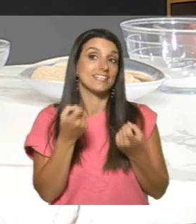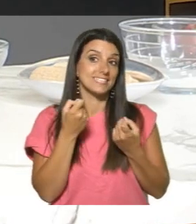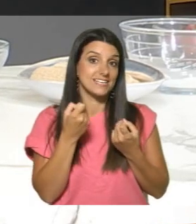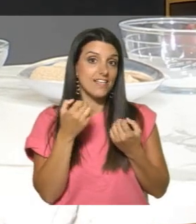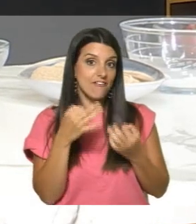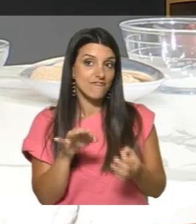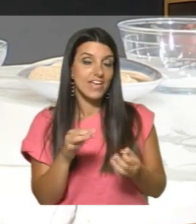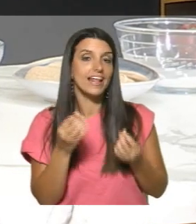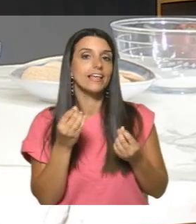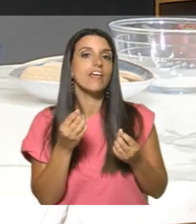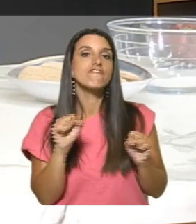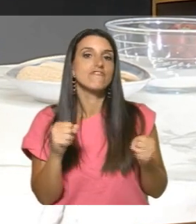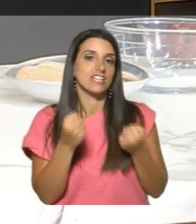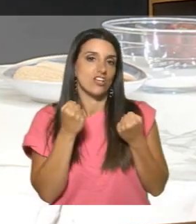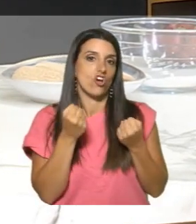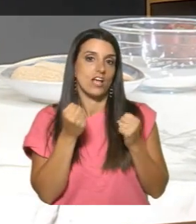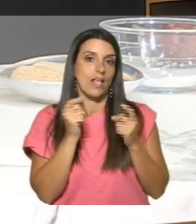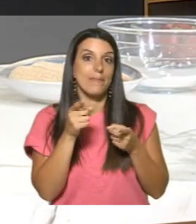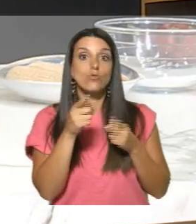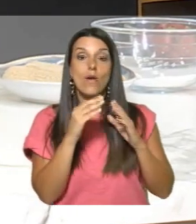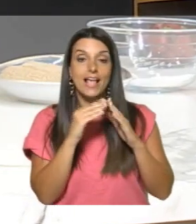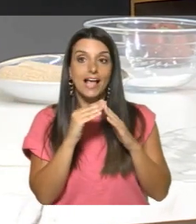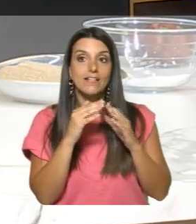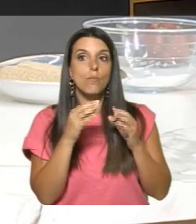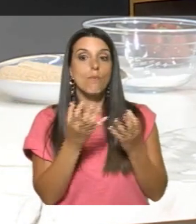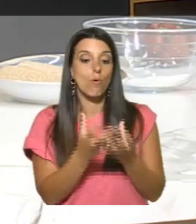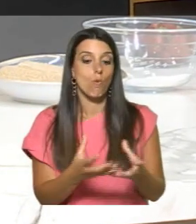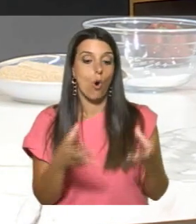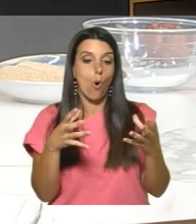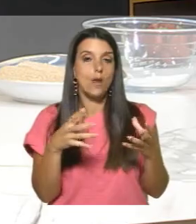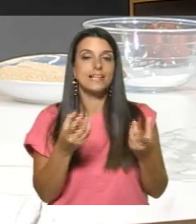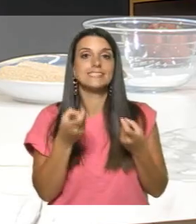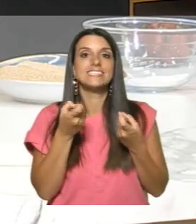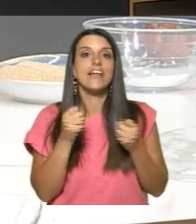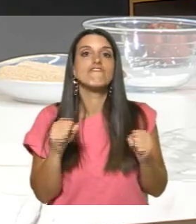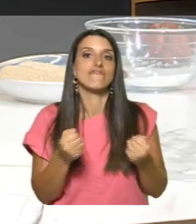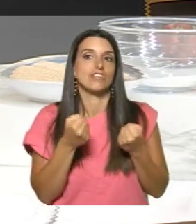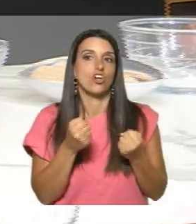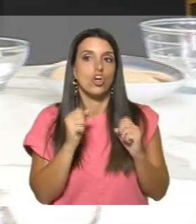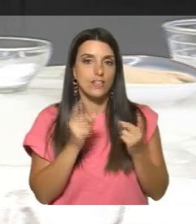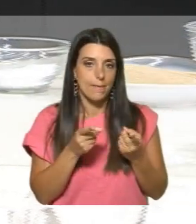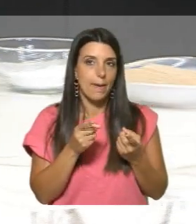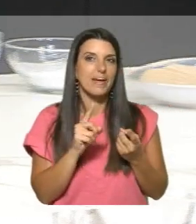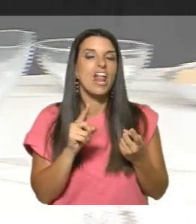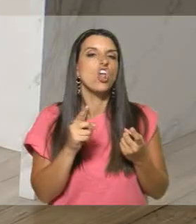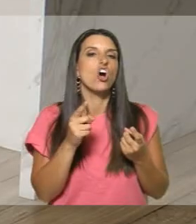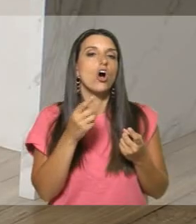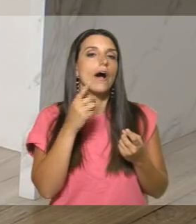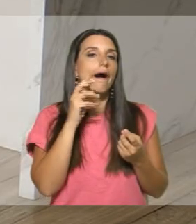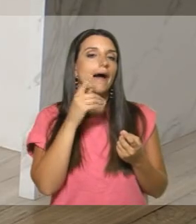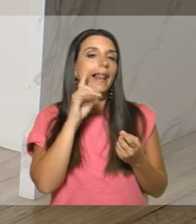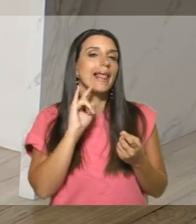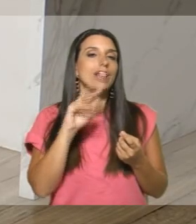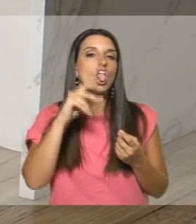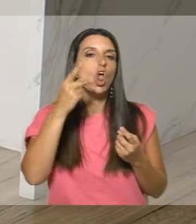que te agarre bien es que esté bien frío. Inclusive vos en casa, hasta el bol donde vas a batir lo podrías tener en la heladera. Excelente. Para que no se te corte la crema, que